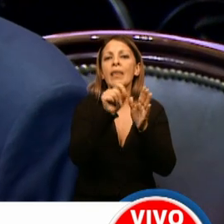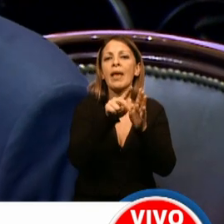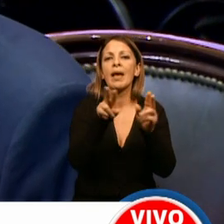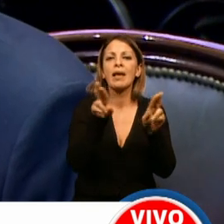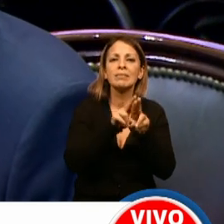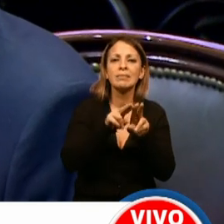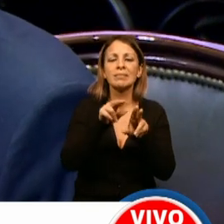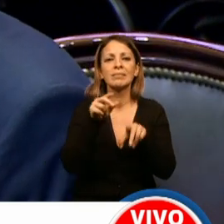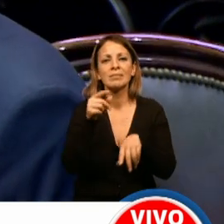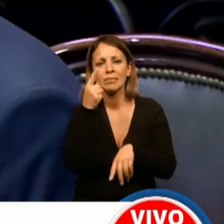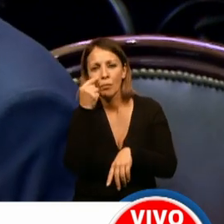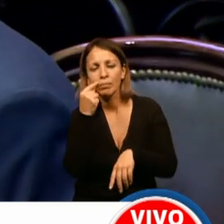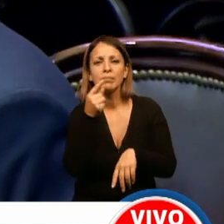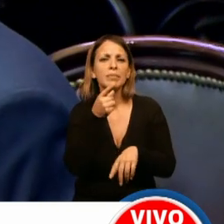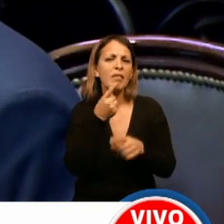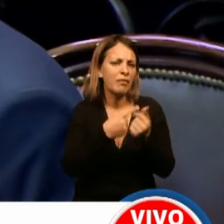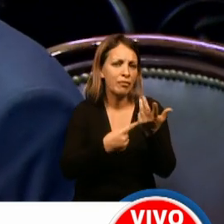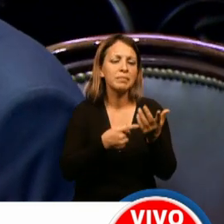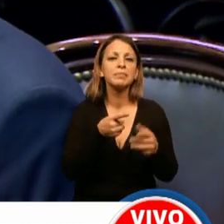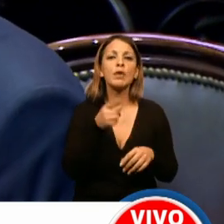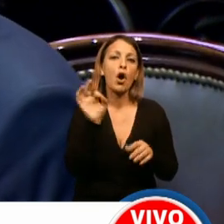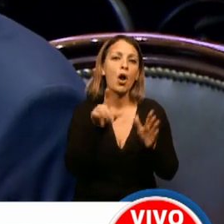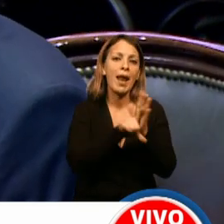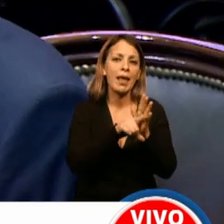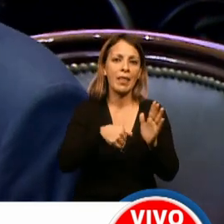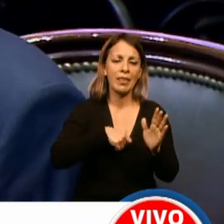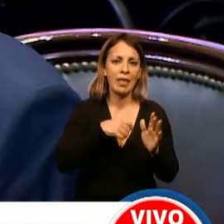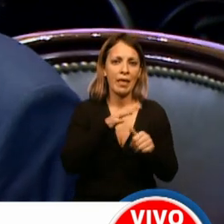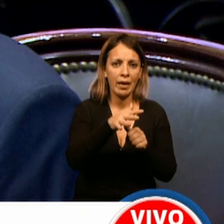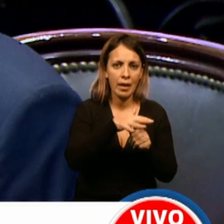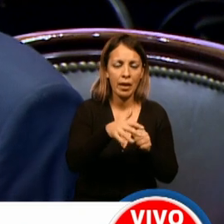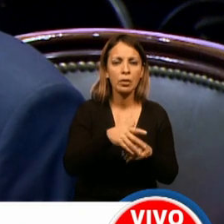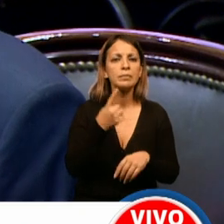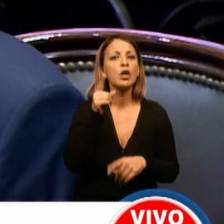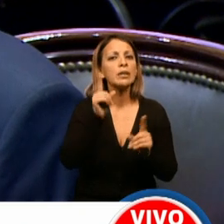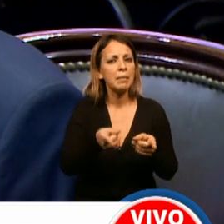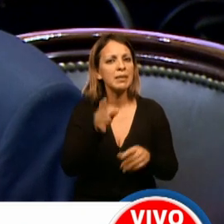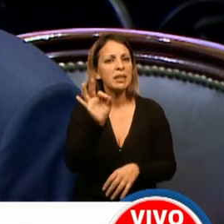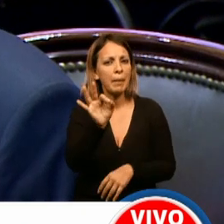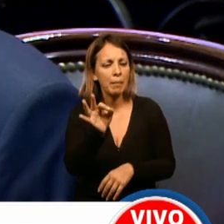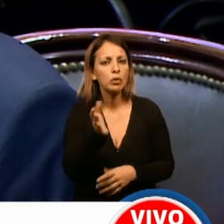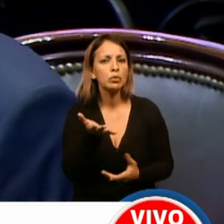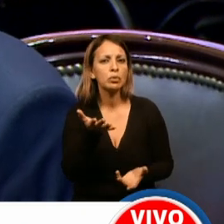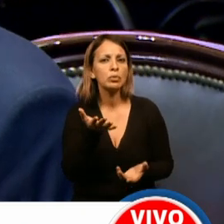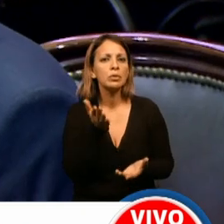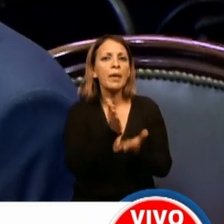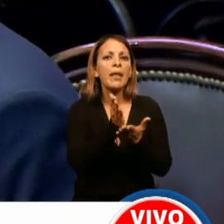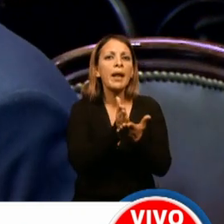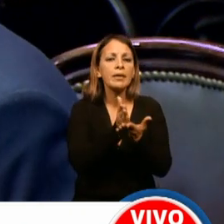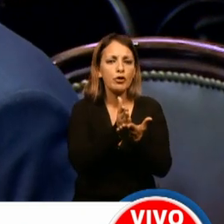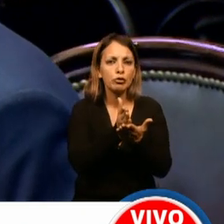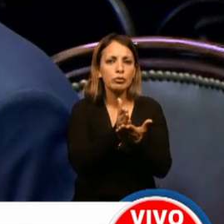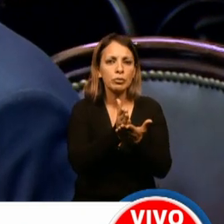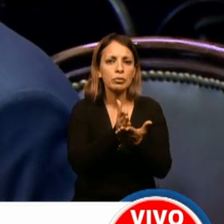o la ley de identidad de género pero también sabemos qué los derechos